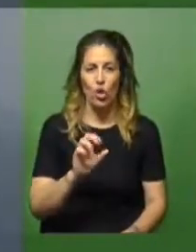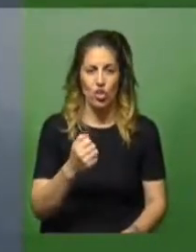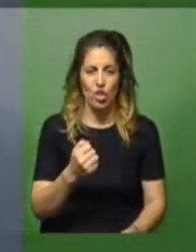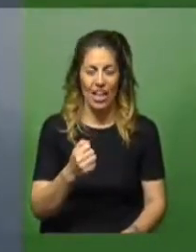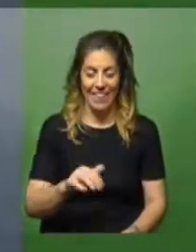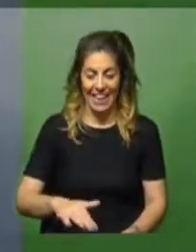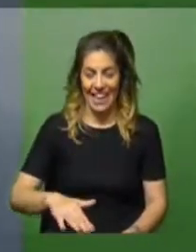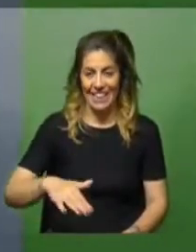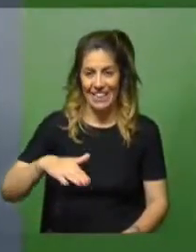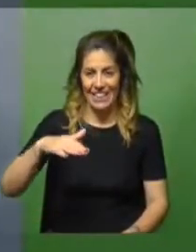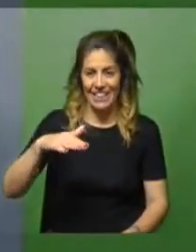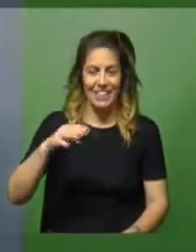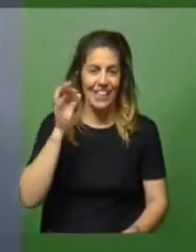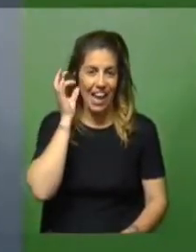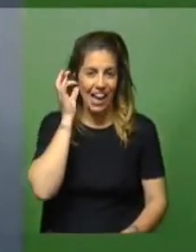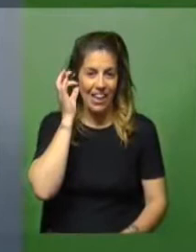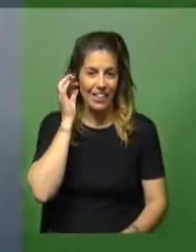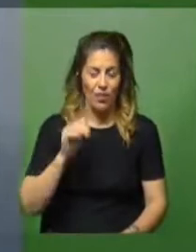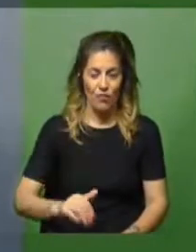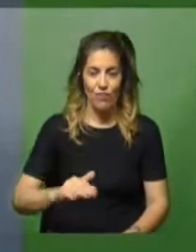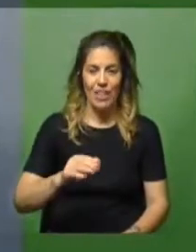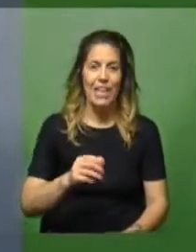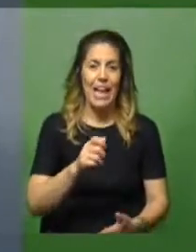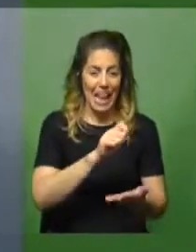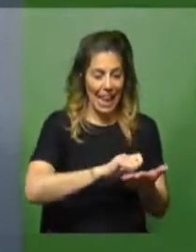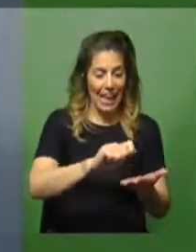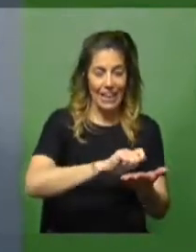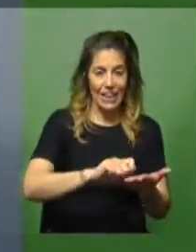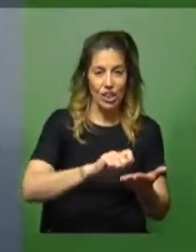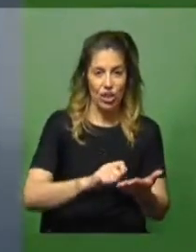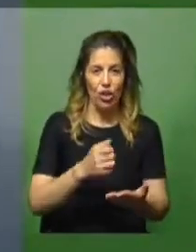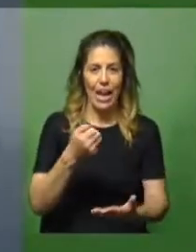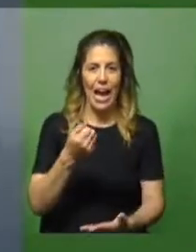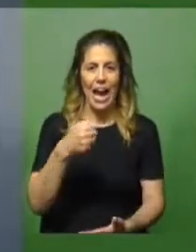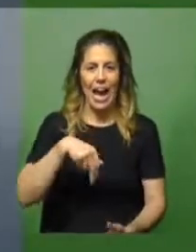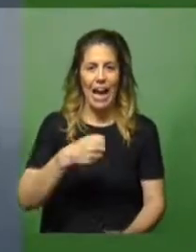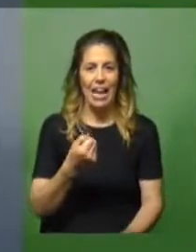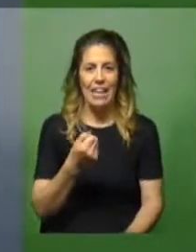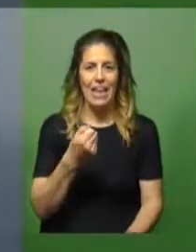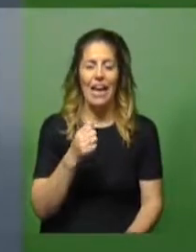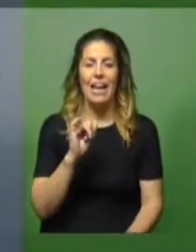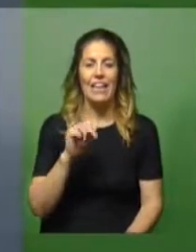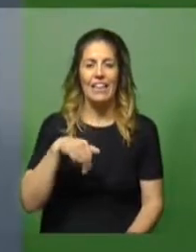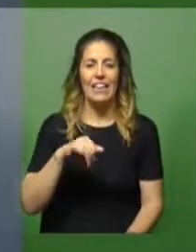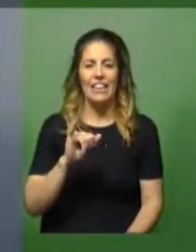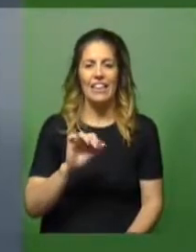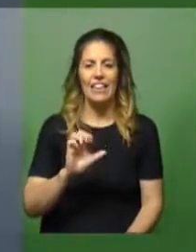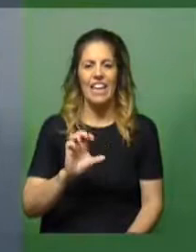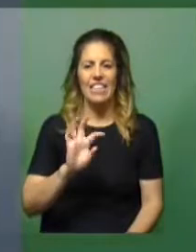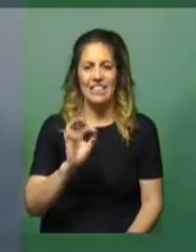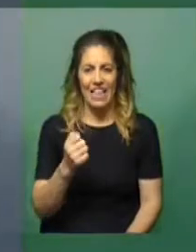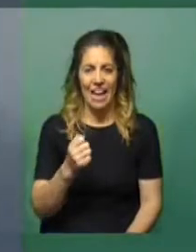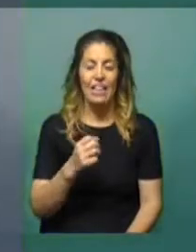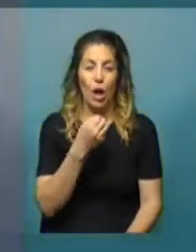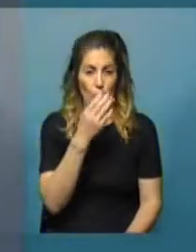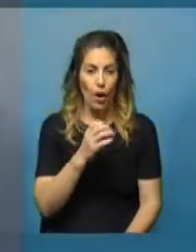que es niña Este y la escritora que este este anahi Iniesta está muy bueno como narra la